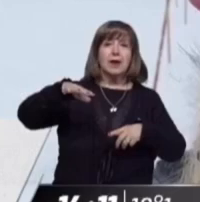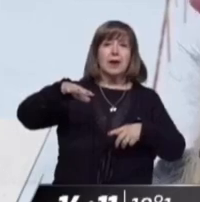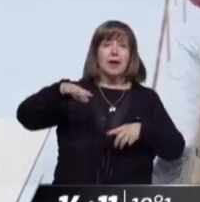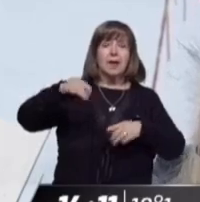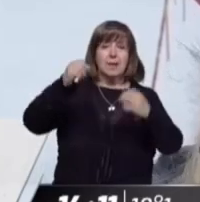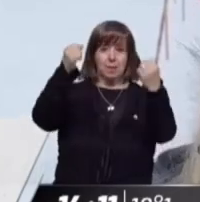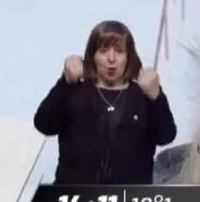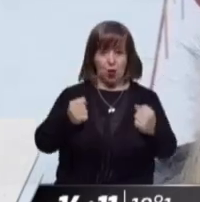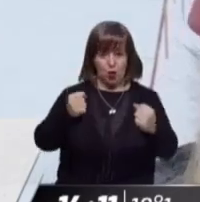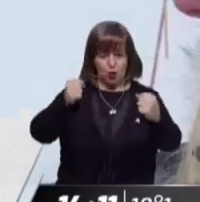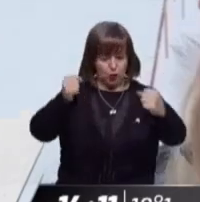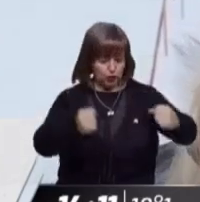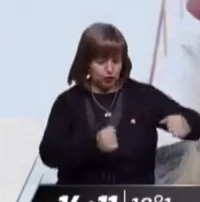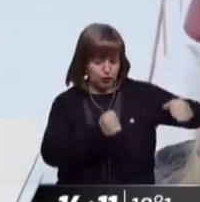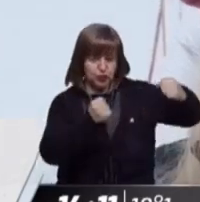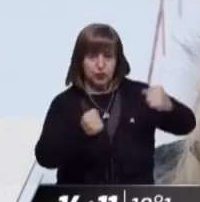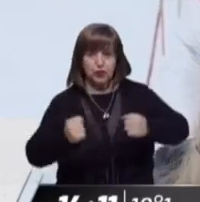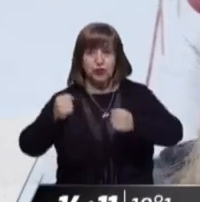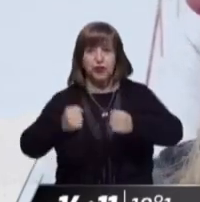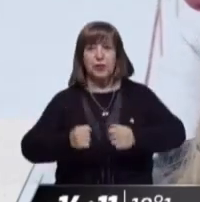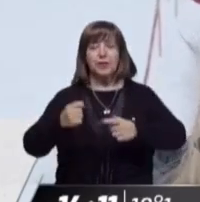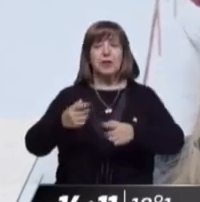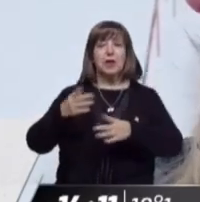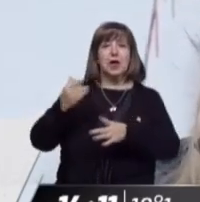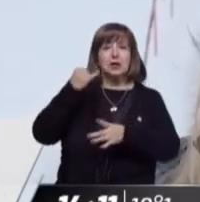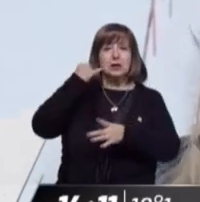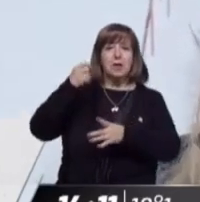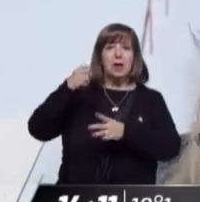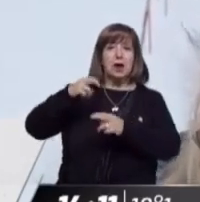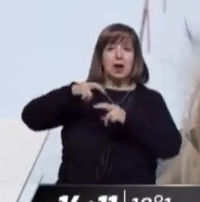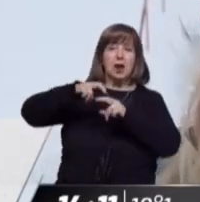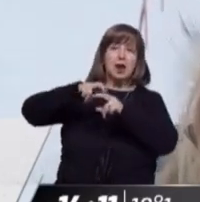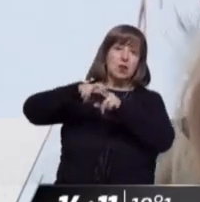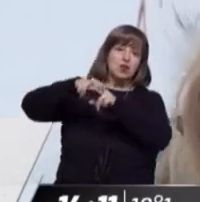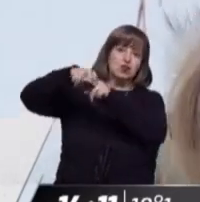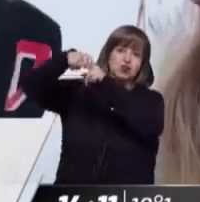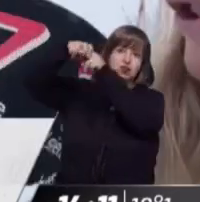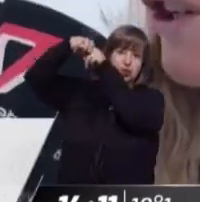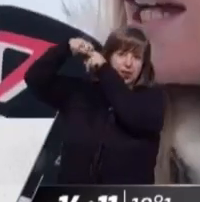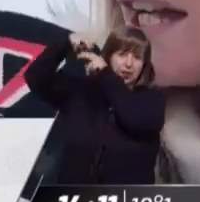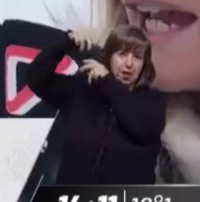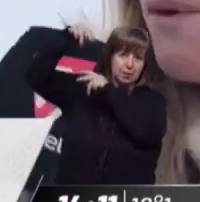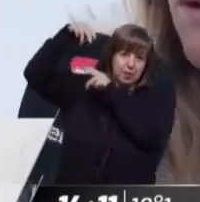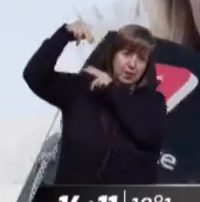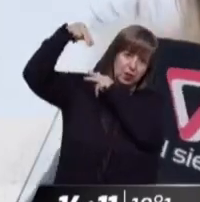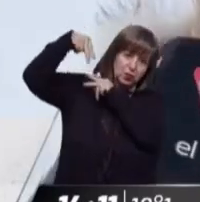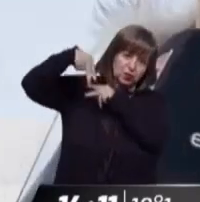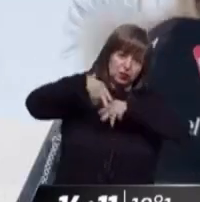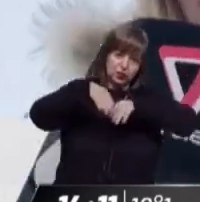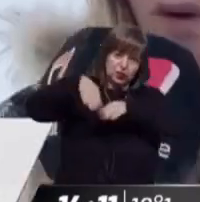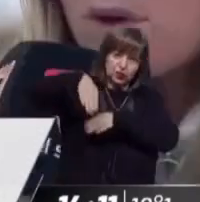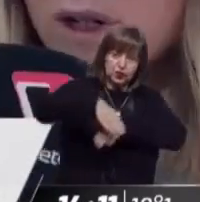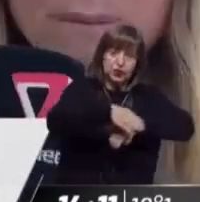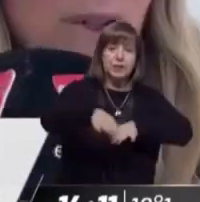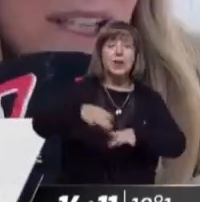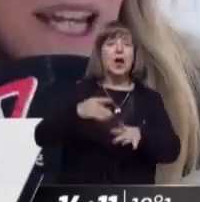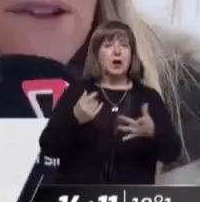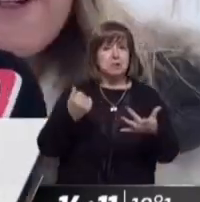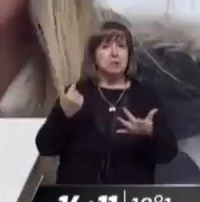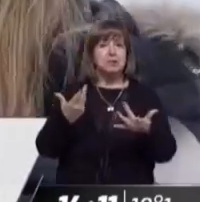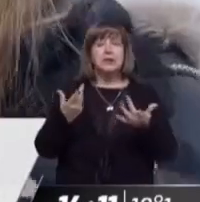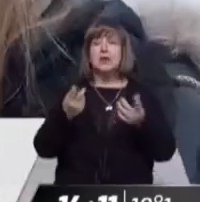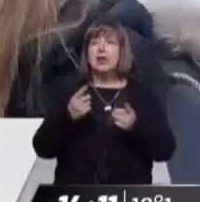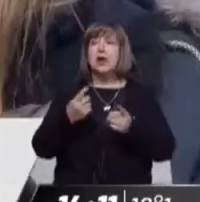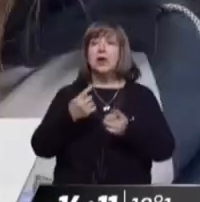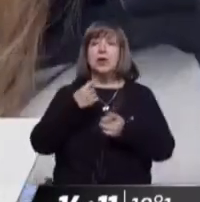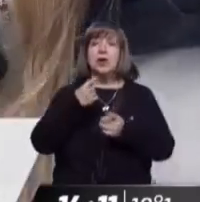esquí snowboard con su escuela de esquí, su rental, sus medios de elevación, sus pistas también. Perfecto. Un lugar que es muy seguro porque